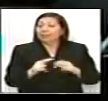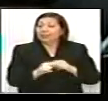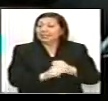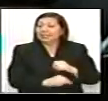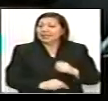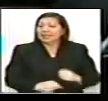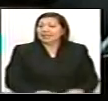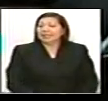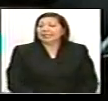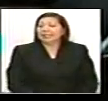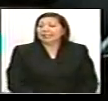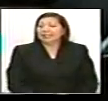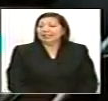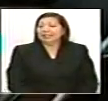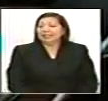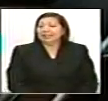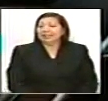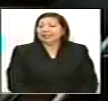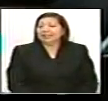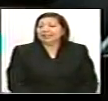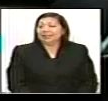nacional, en cambio